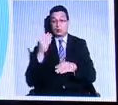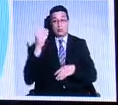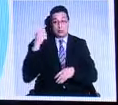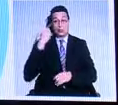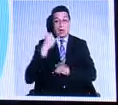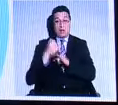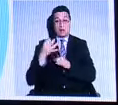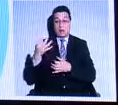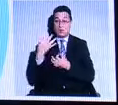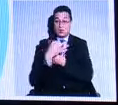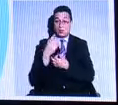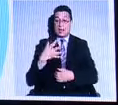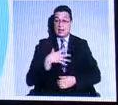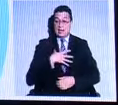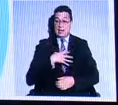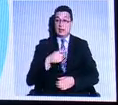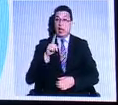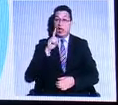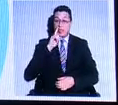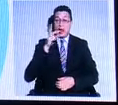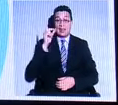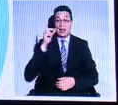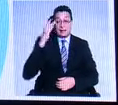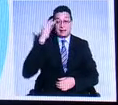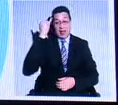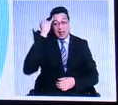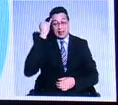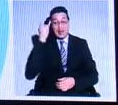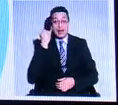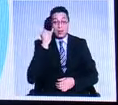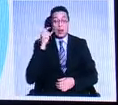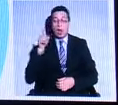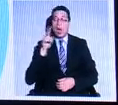me contó que su hija, que tiene una discapacidad intelectual, recibió un